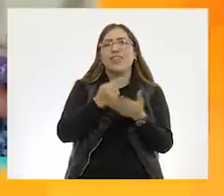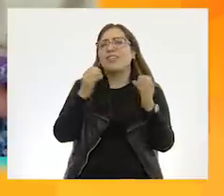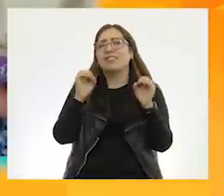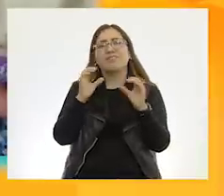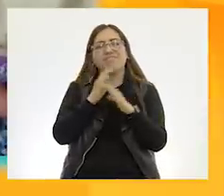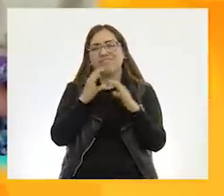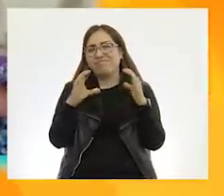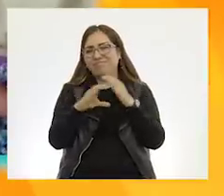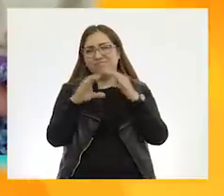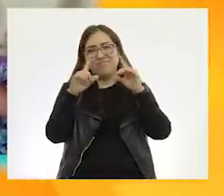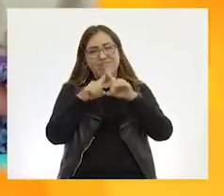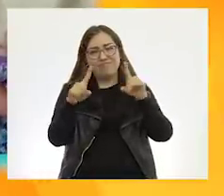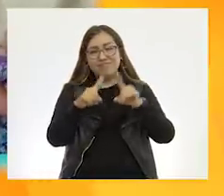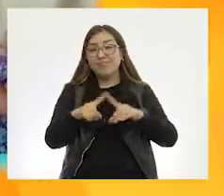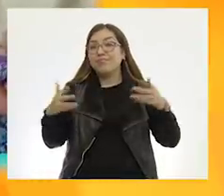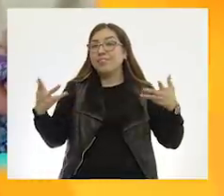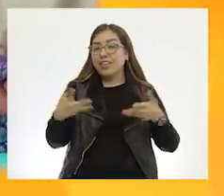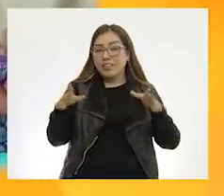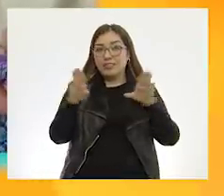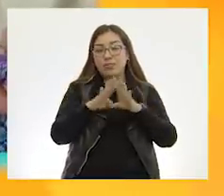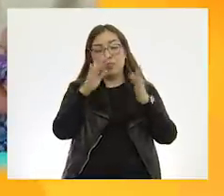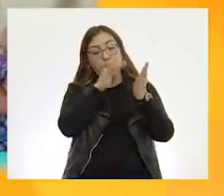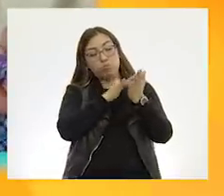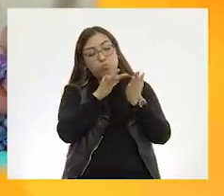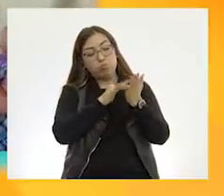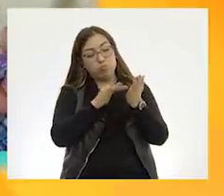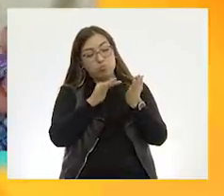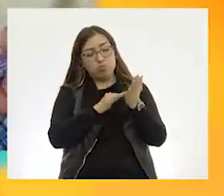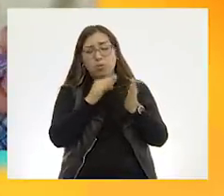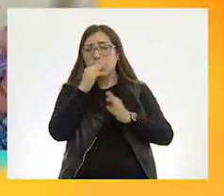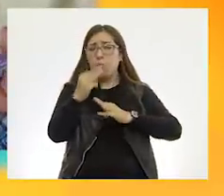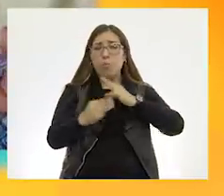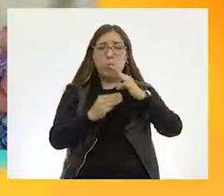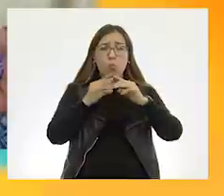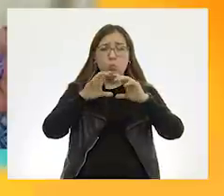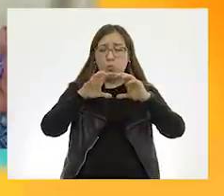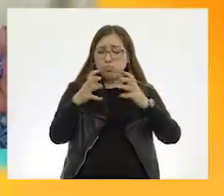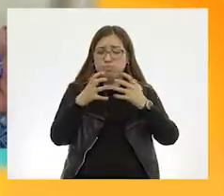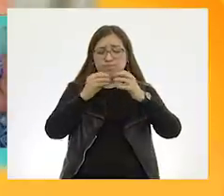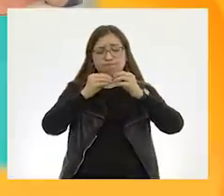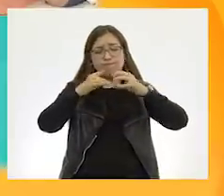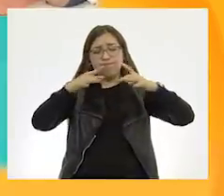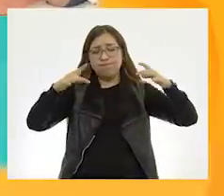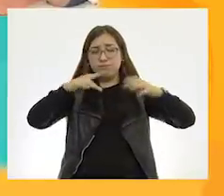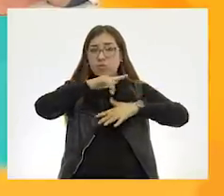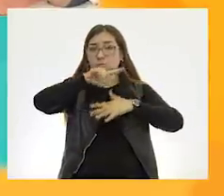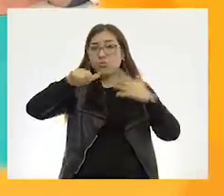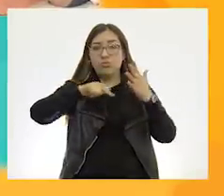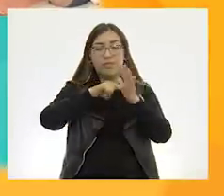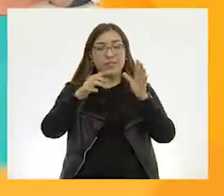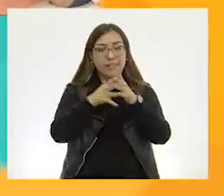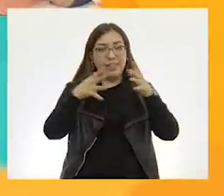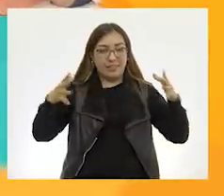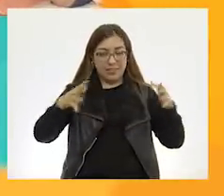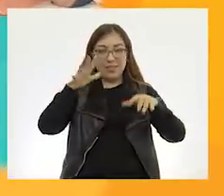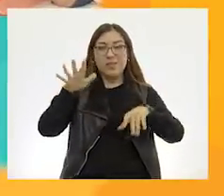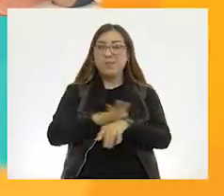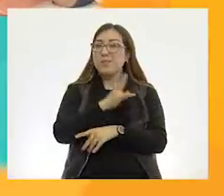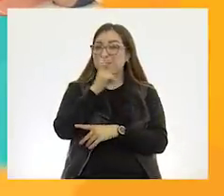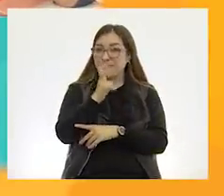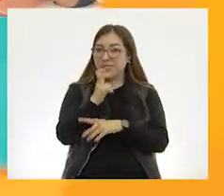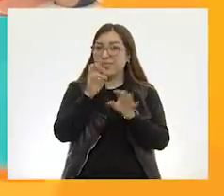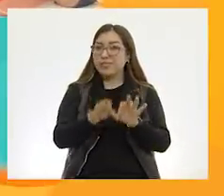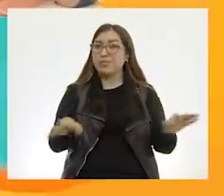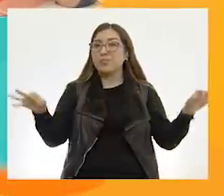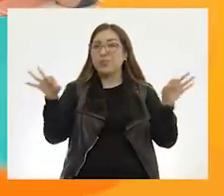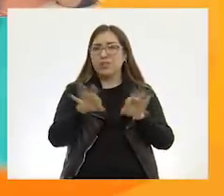ellos construyen un texto con él y crean todo un mundo y todo un espacio. Por eso, la importancia de conocer